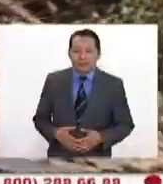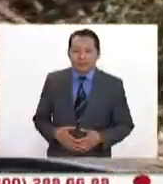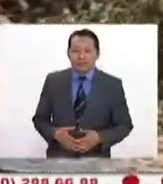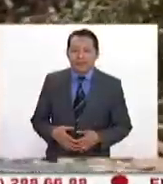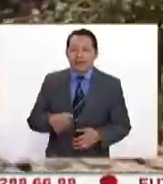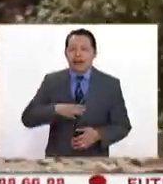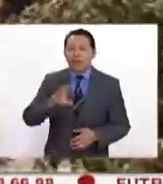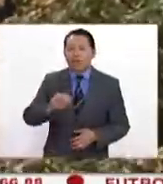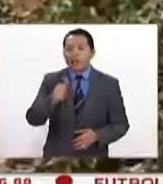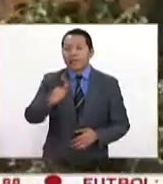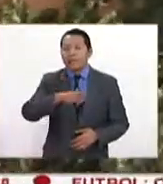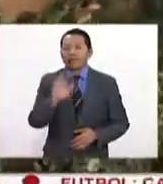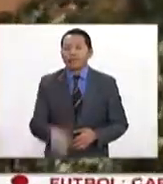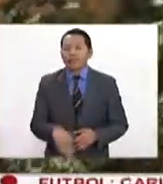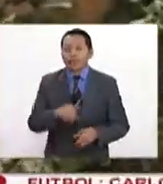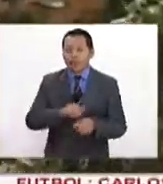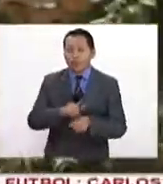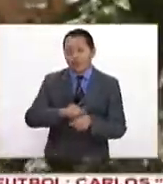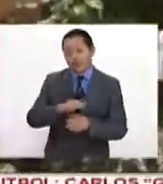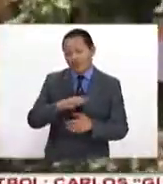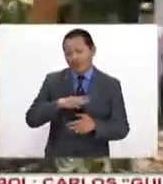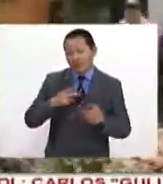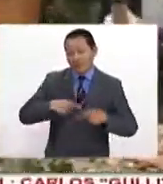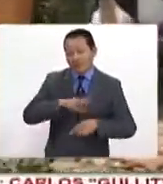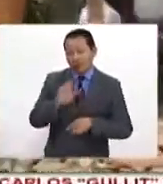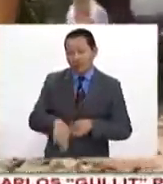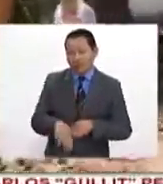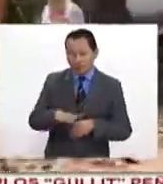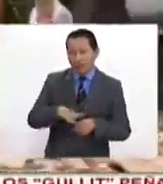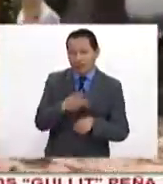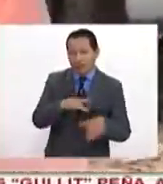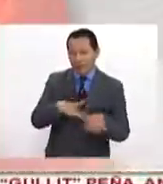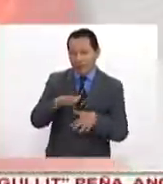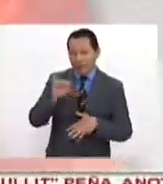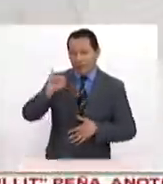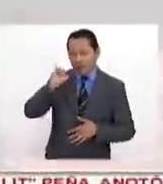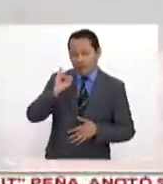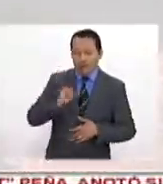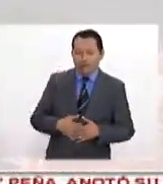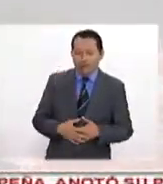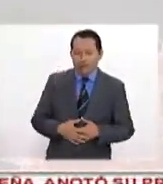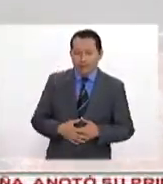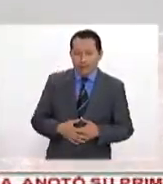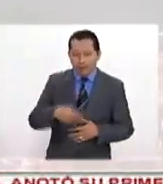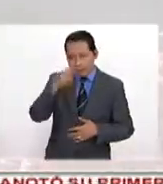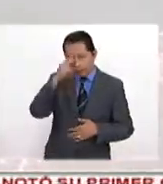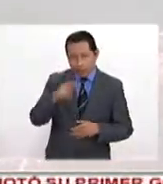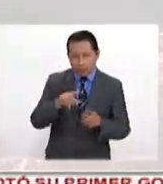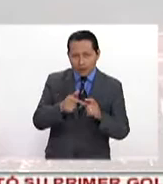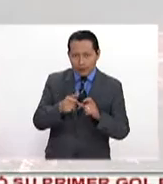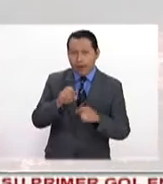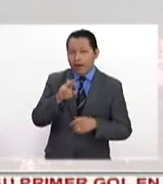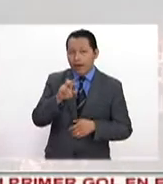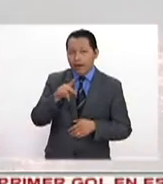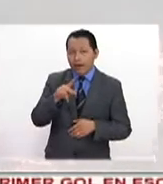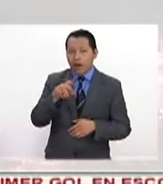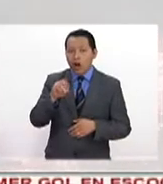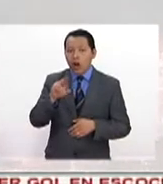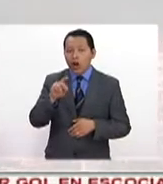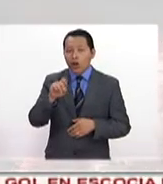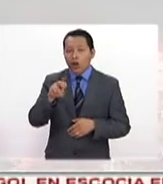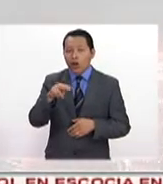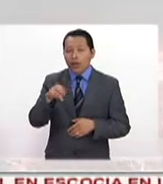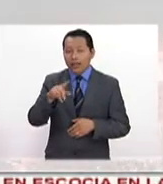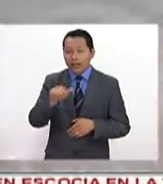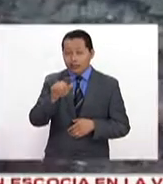Aumenta a 96 el número de muertos por el sismo del pasado jueves. En México al Día, Eric Ordóñez, jefe